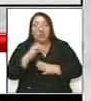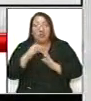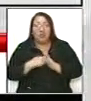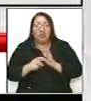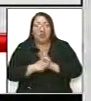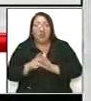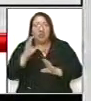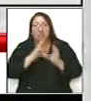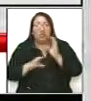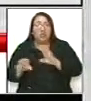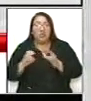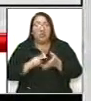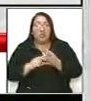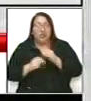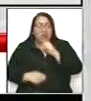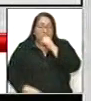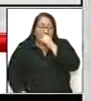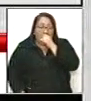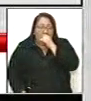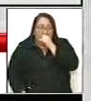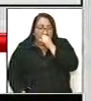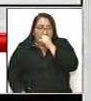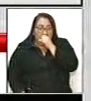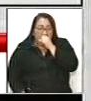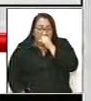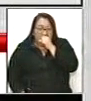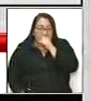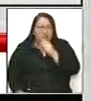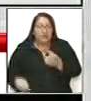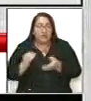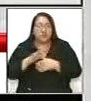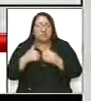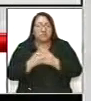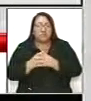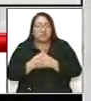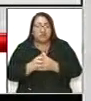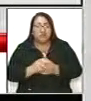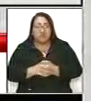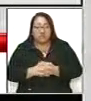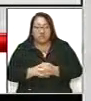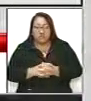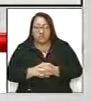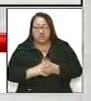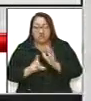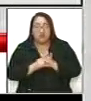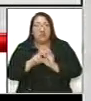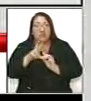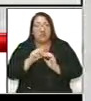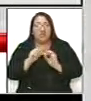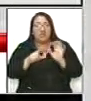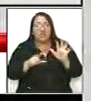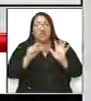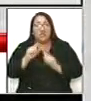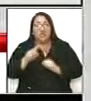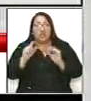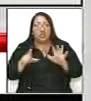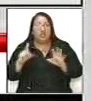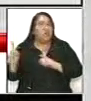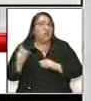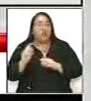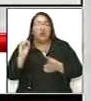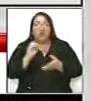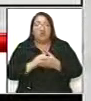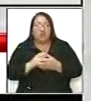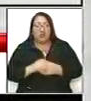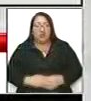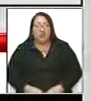ley busca hacer que las inaplicaciones, es decir, que busca hacer que la ley 3717 no sea